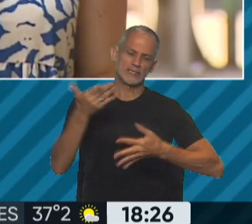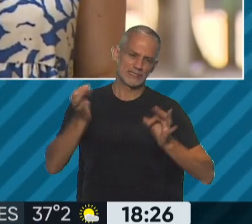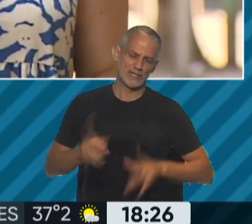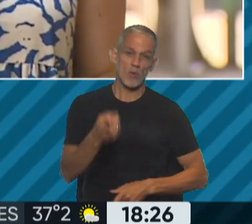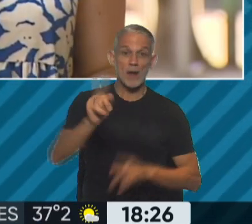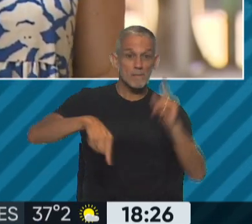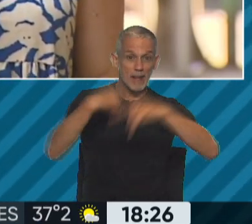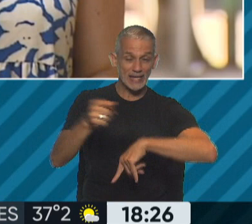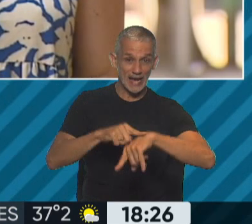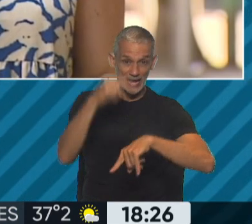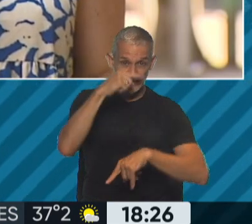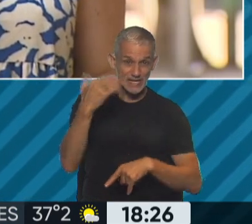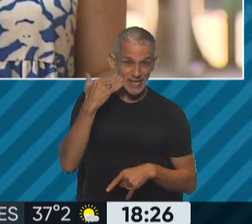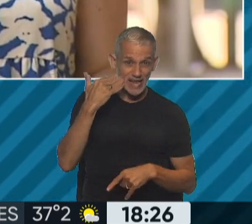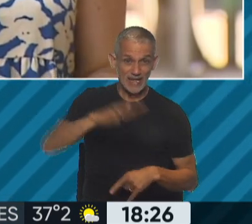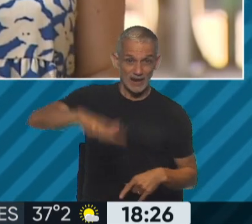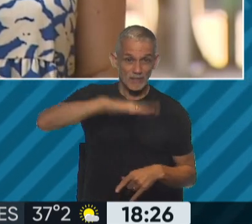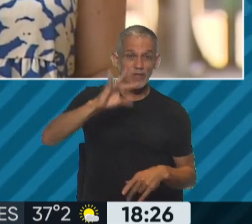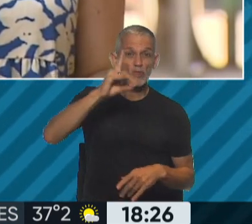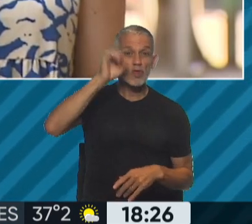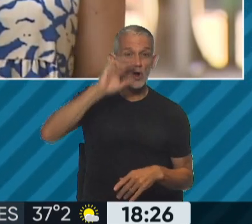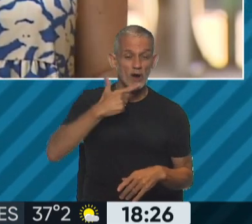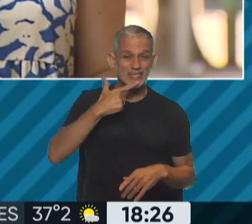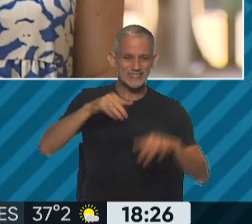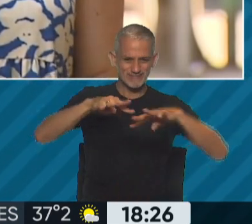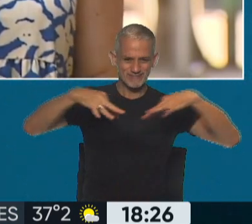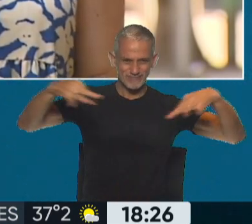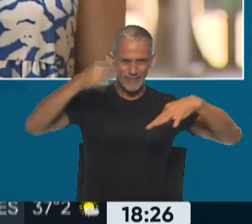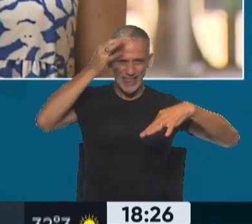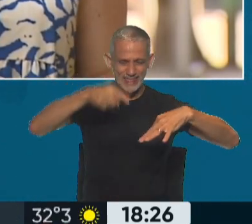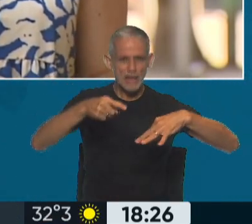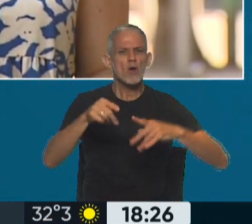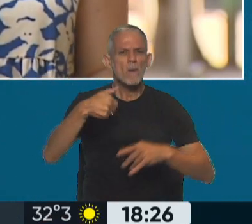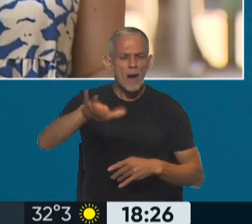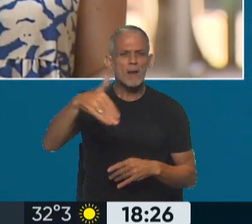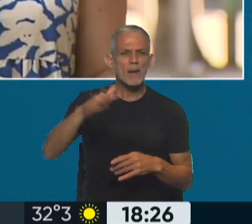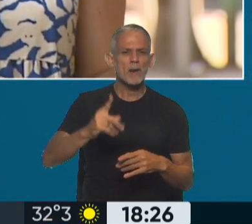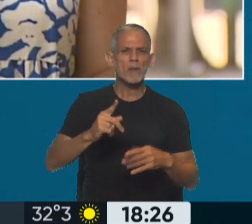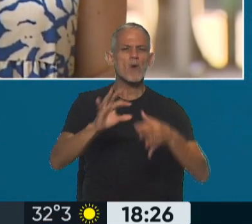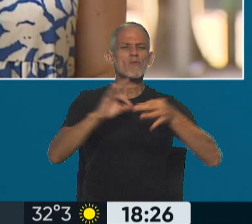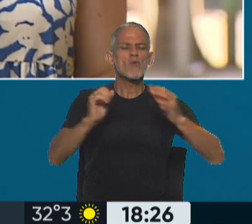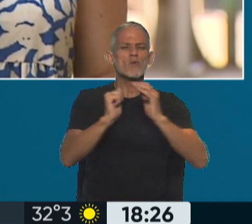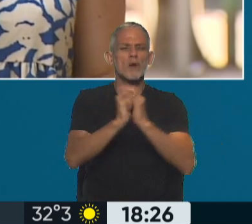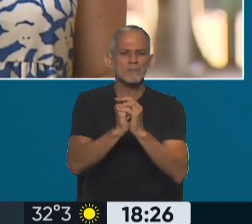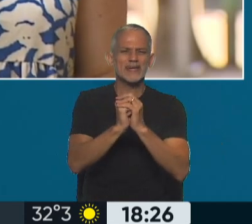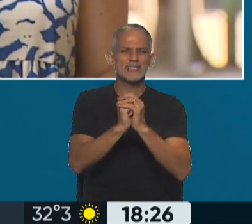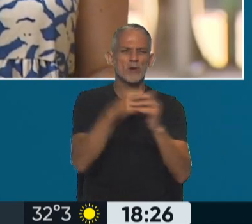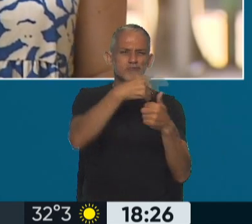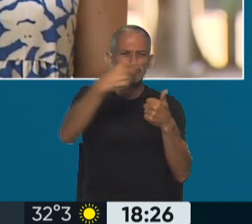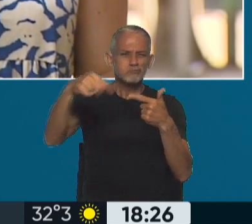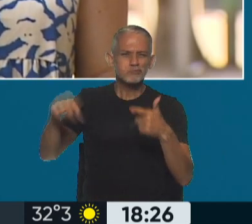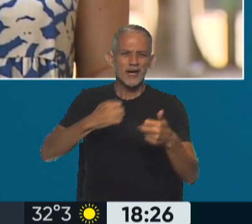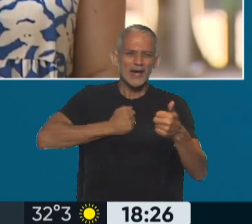a las 7 de la tarde, aquí en Dolores, en el anfiteatro principal, llevarán adelante una oración interreligiosa